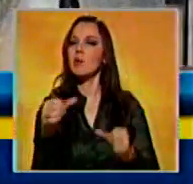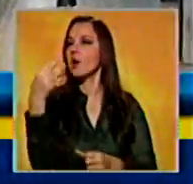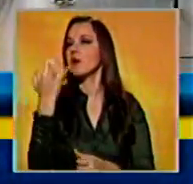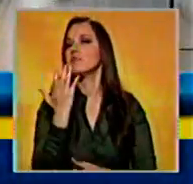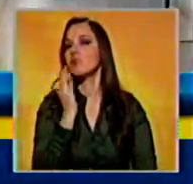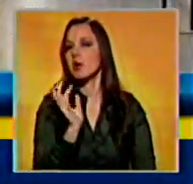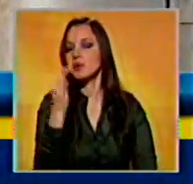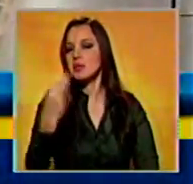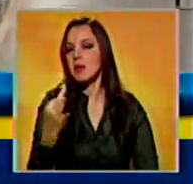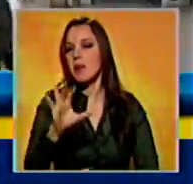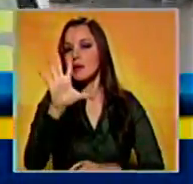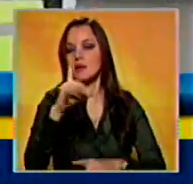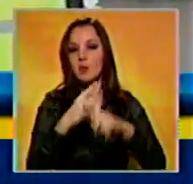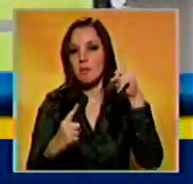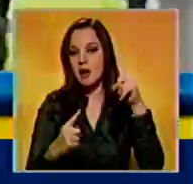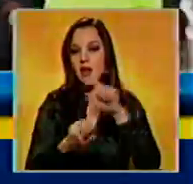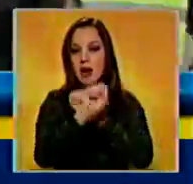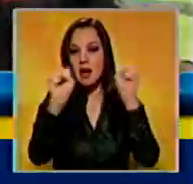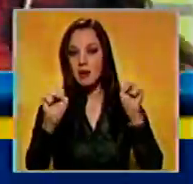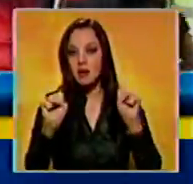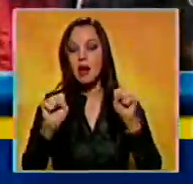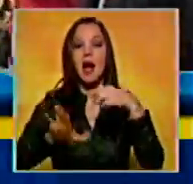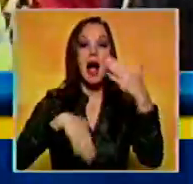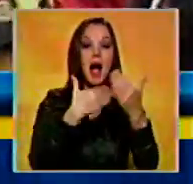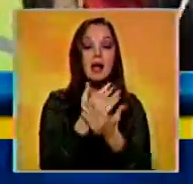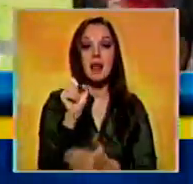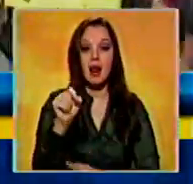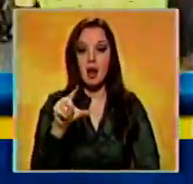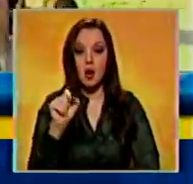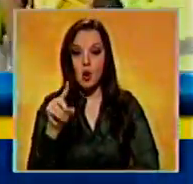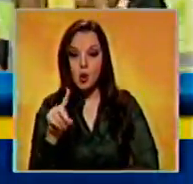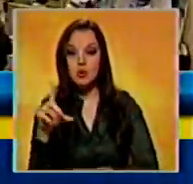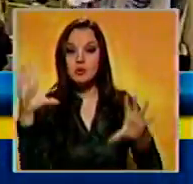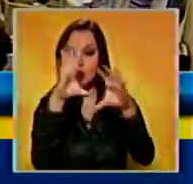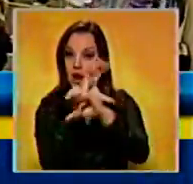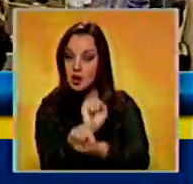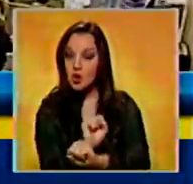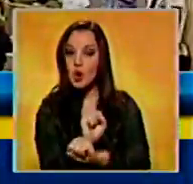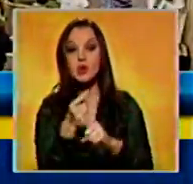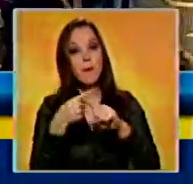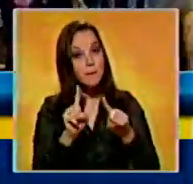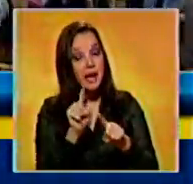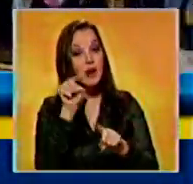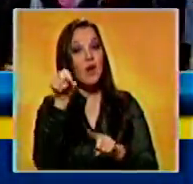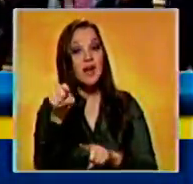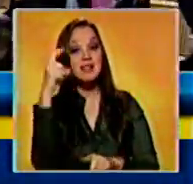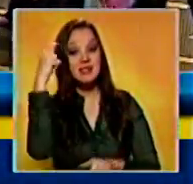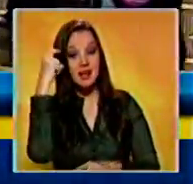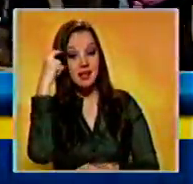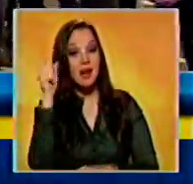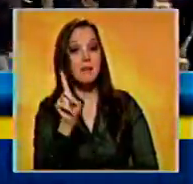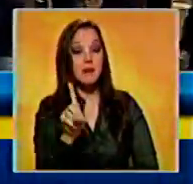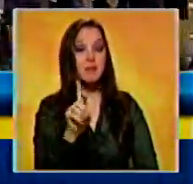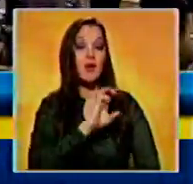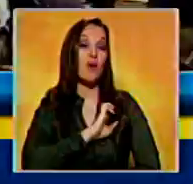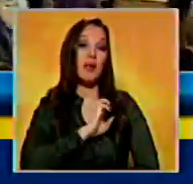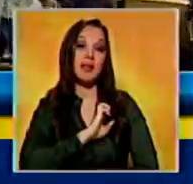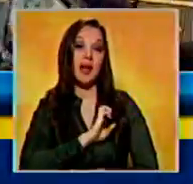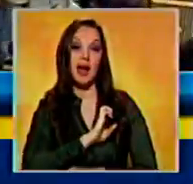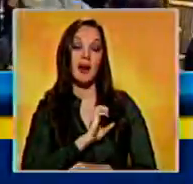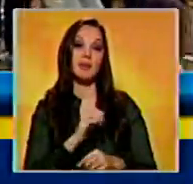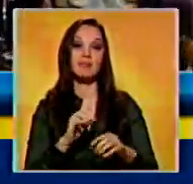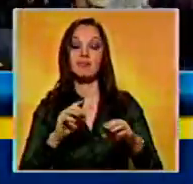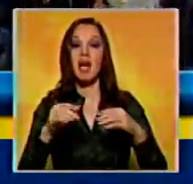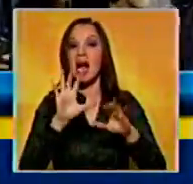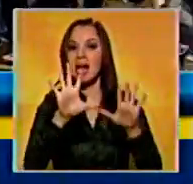servicio desde las 5:30 de la mañana hasta las 11 de la noche aplicará dicho horario ese día con motivo de las festividades de año nuevo